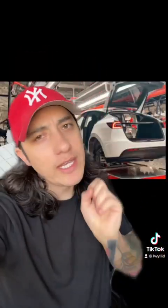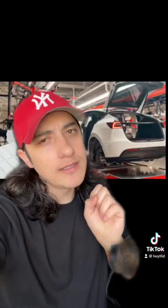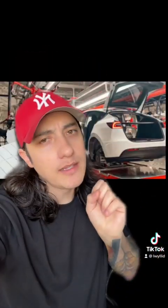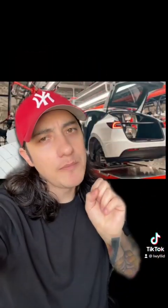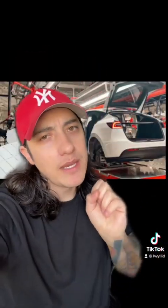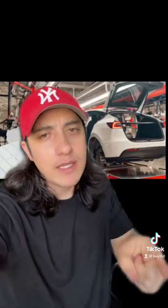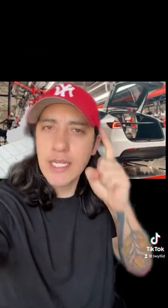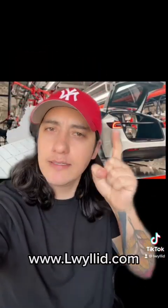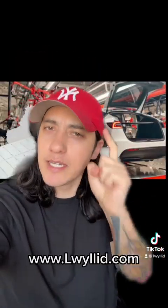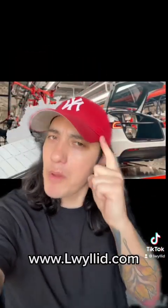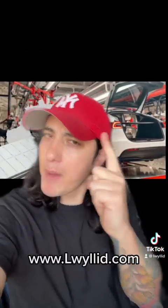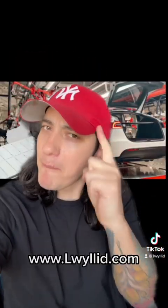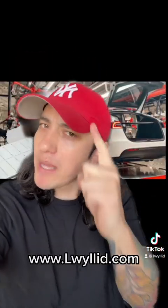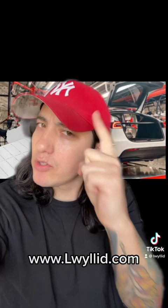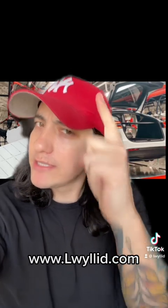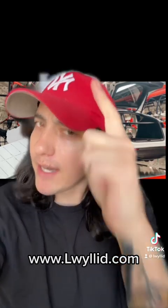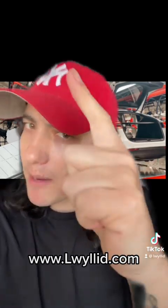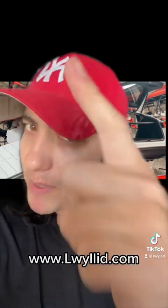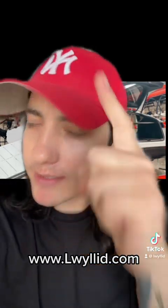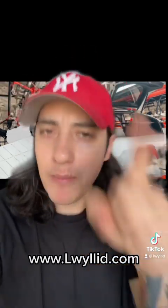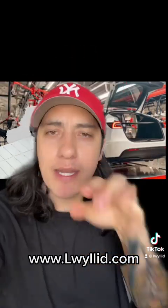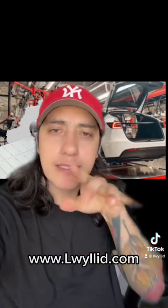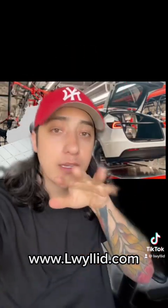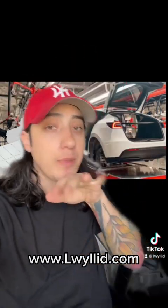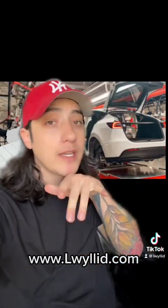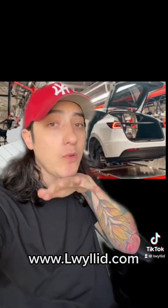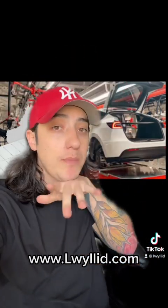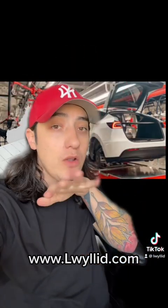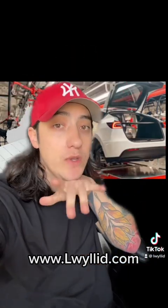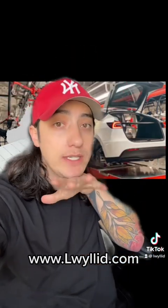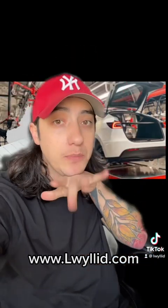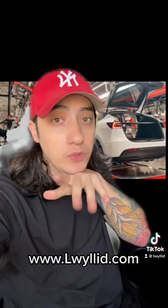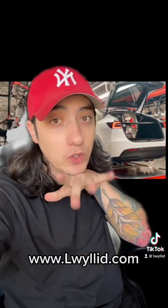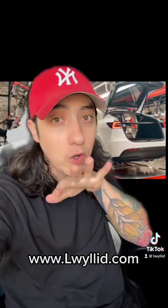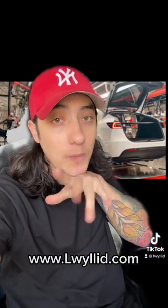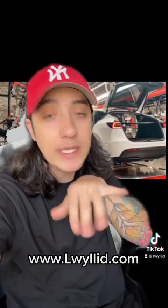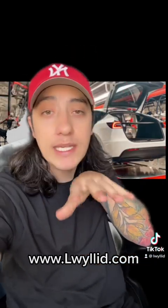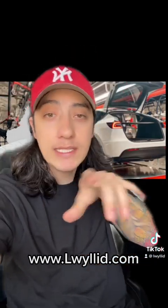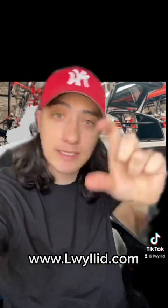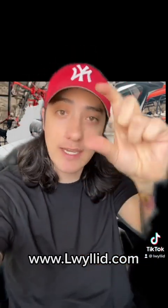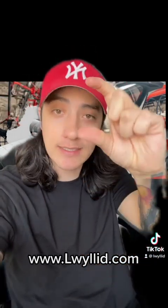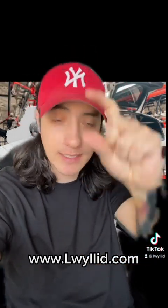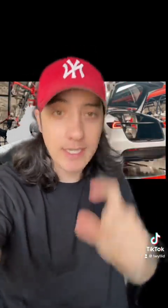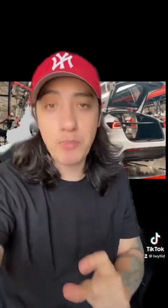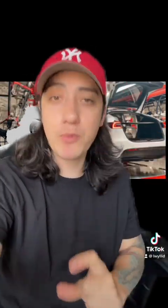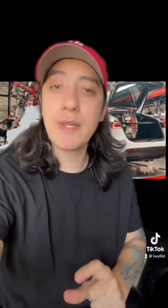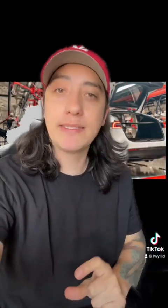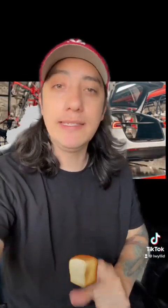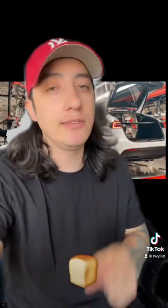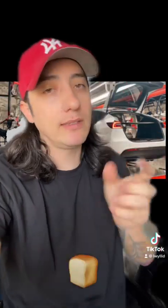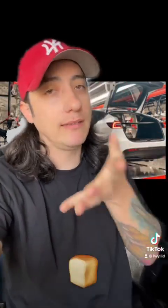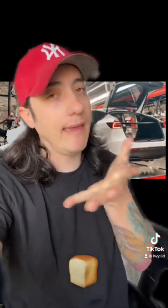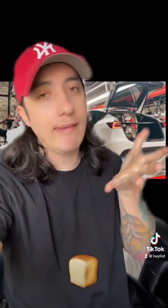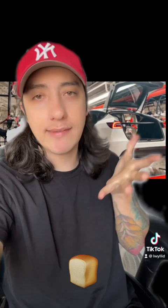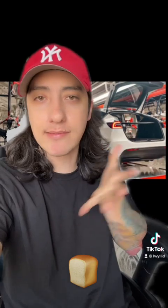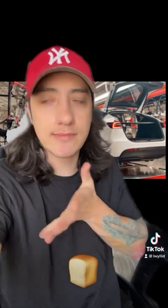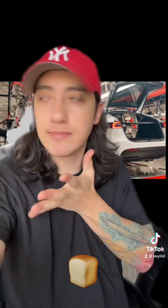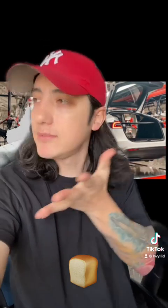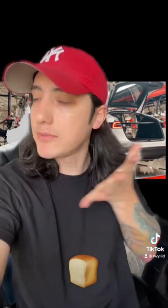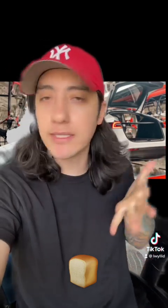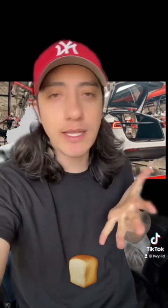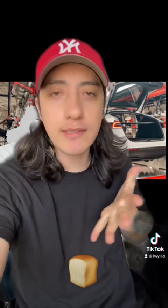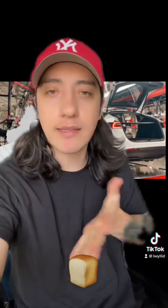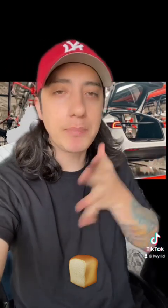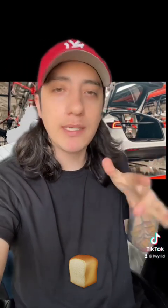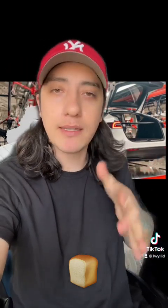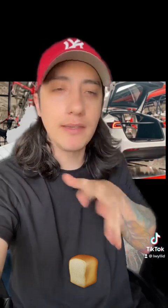gustaría un Tesla también, y sígueme para más noticias rápidas. También accesa a mi página web, luigi.com. Y si ya está aquí, pon un panecito, porque vea esto en